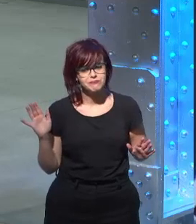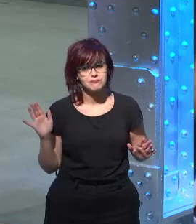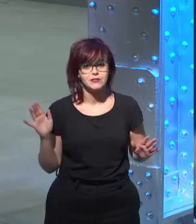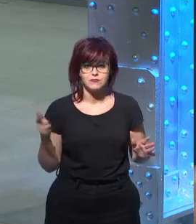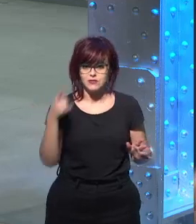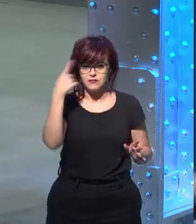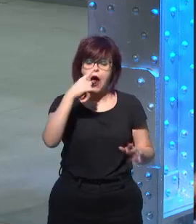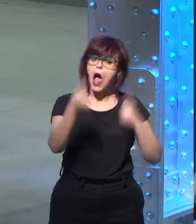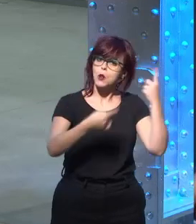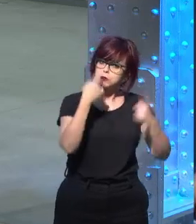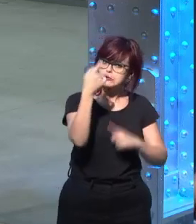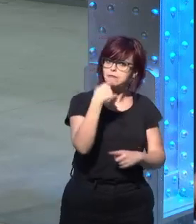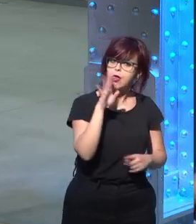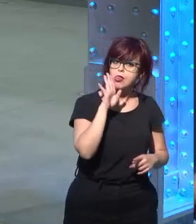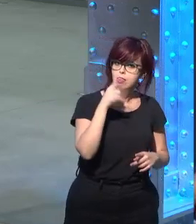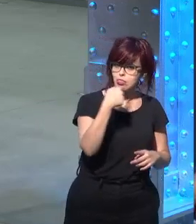aquí ya se han dicho algunas,